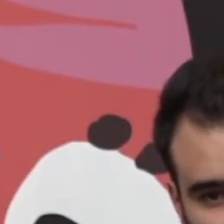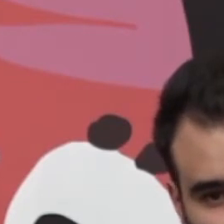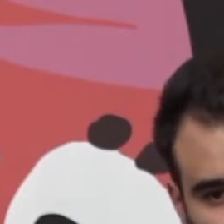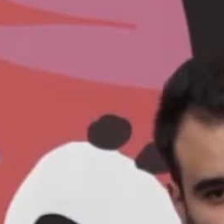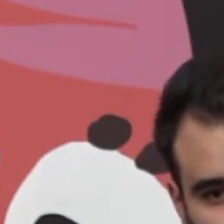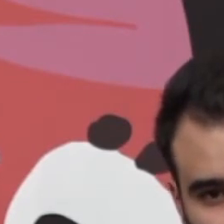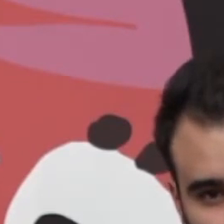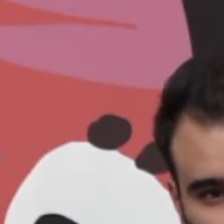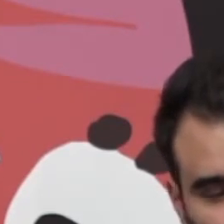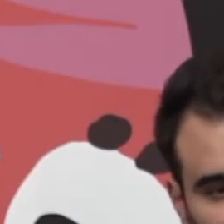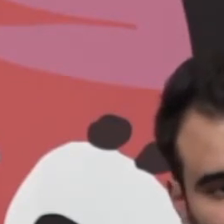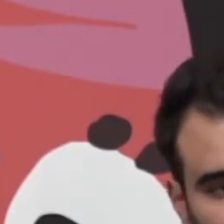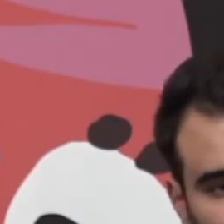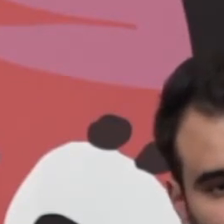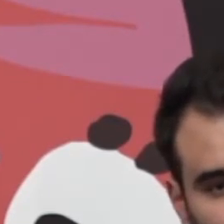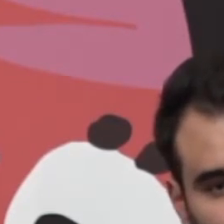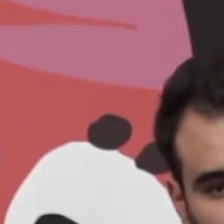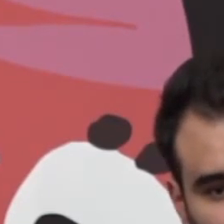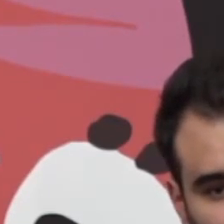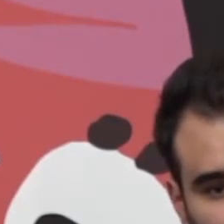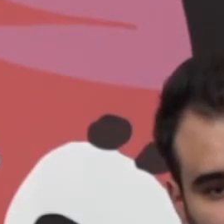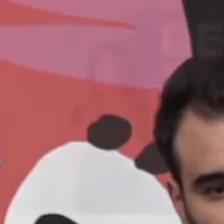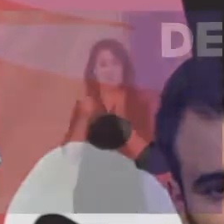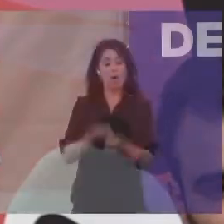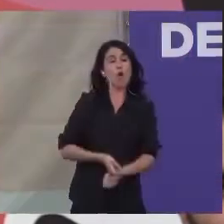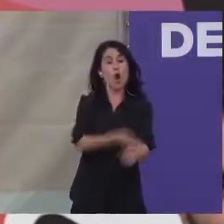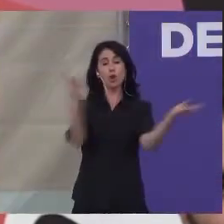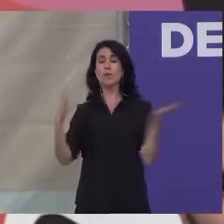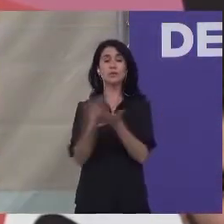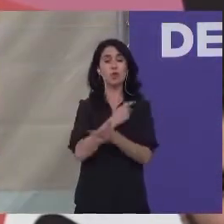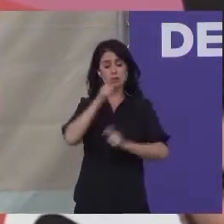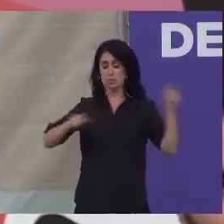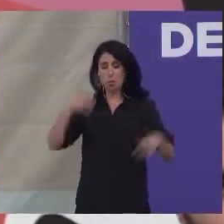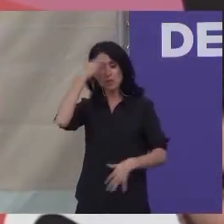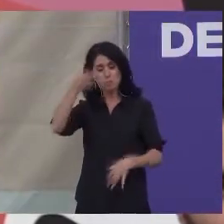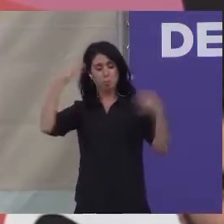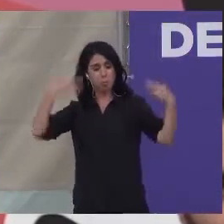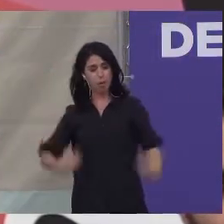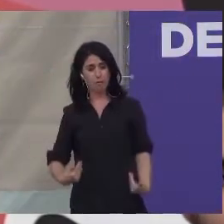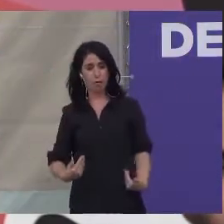35,7% de la población del país valenciano. El resto somos gente de pueblo, somos mundo rural.